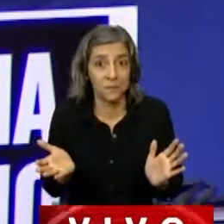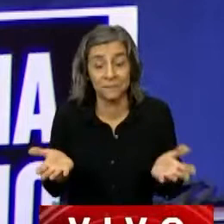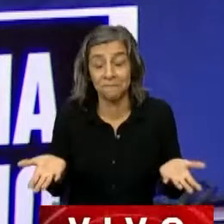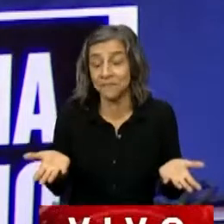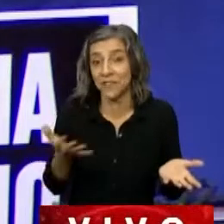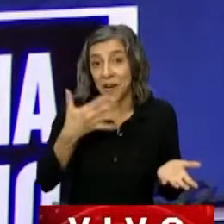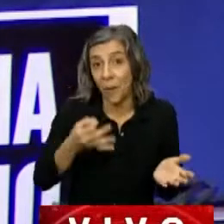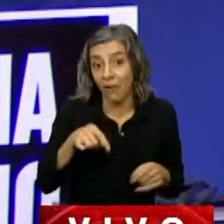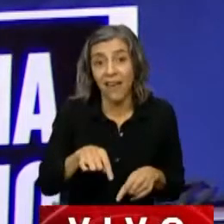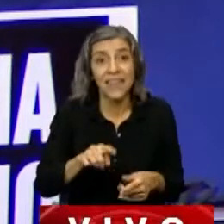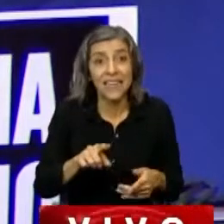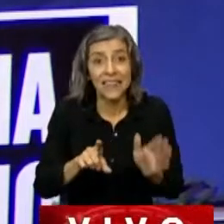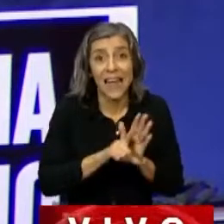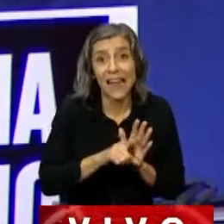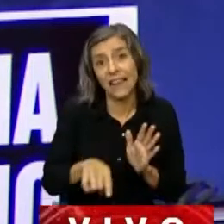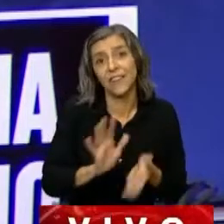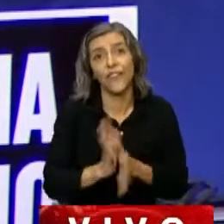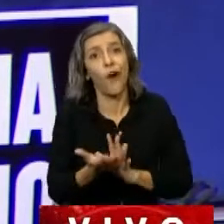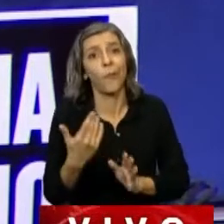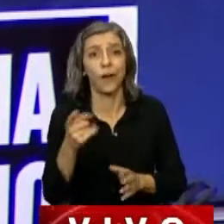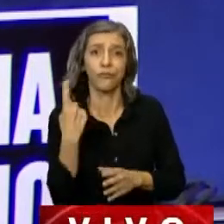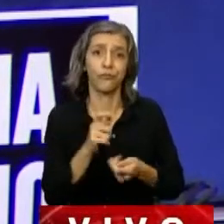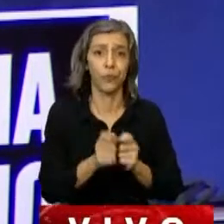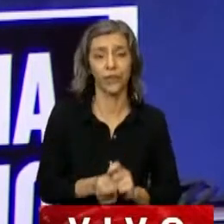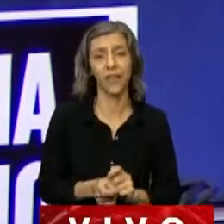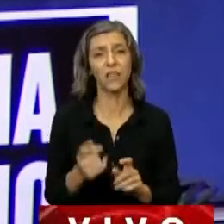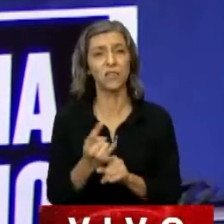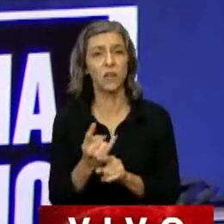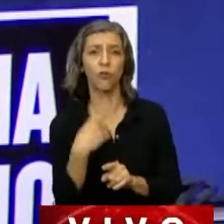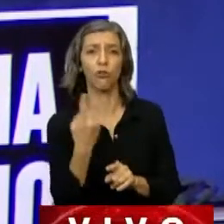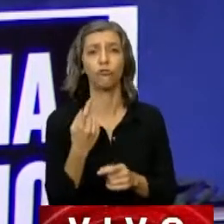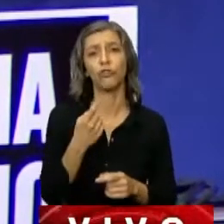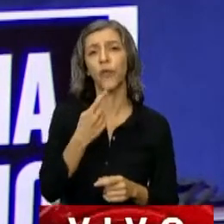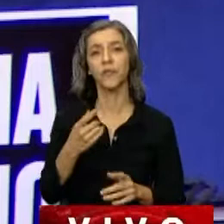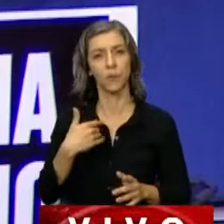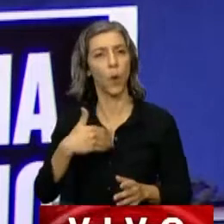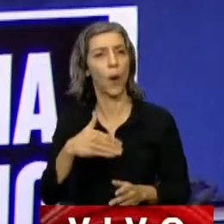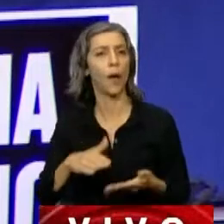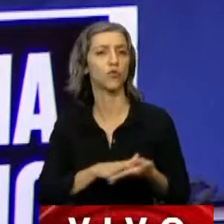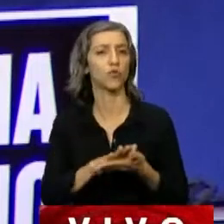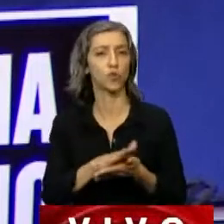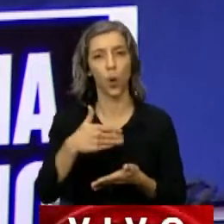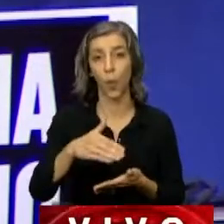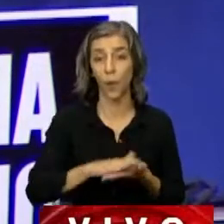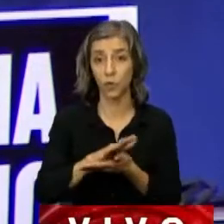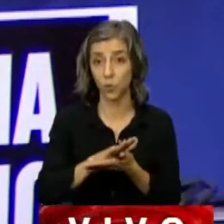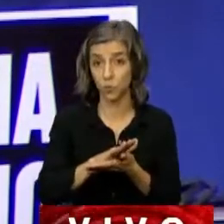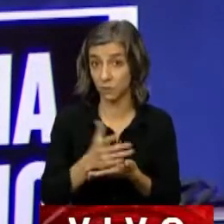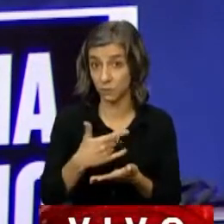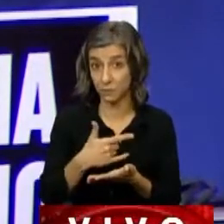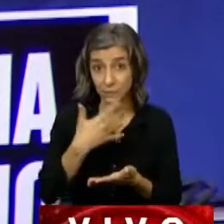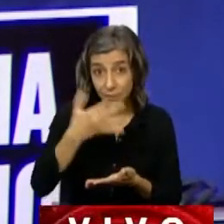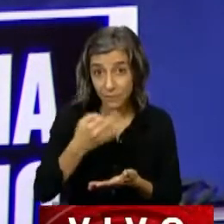cada medida de este tipo siempre se adopta diciendo que se va a resolver el problema del empleo. Y la situación del